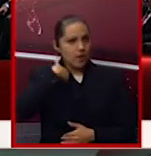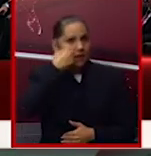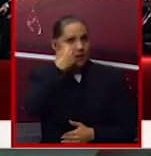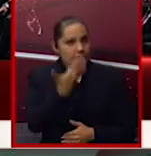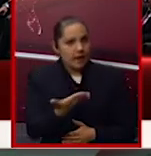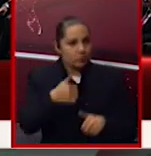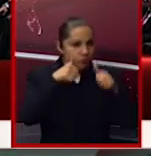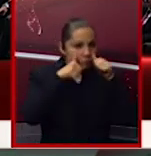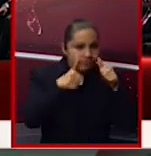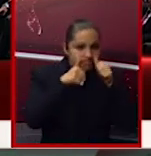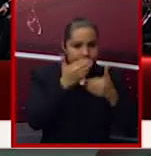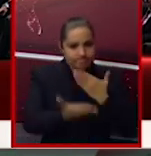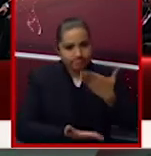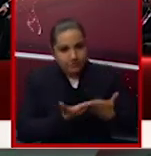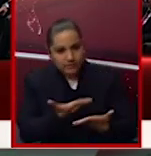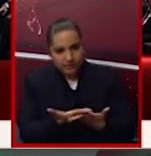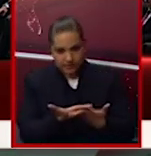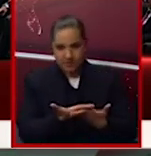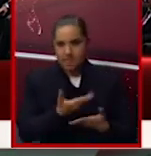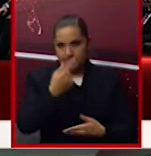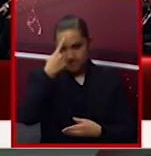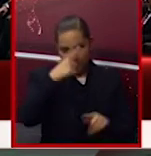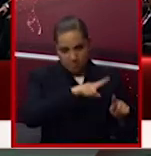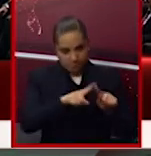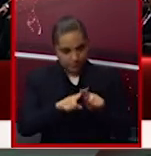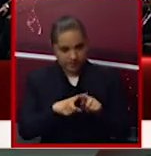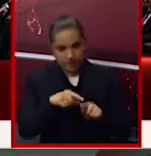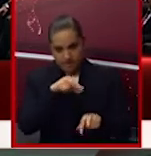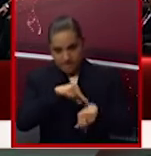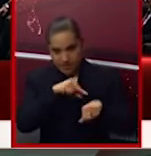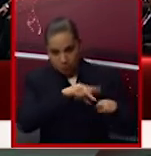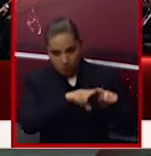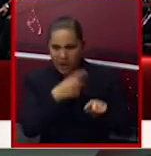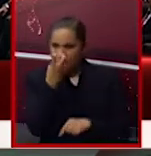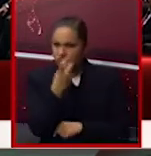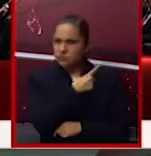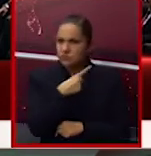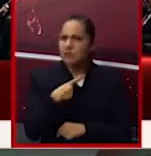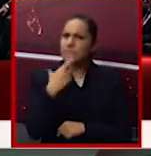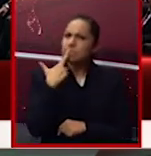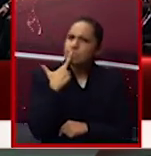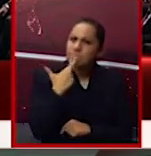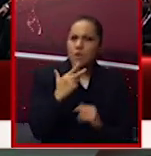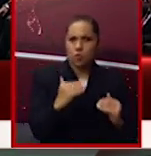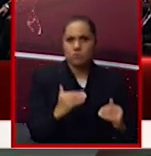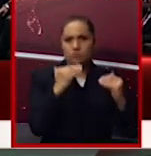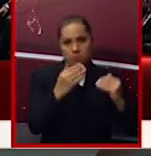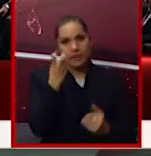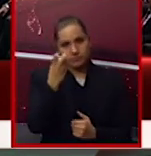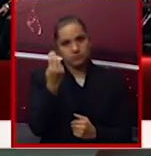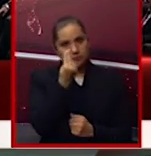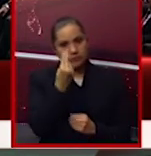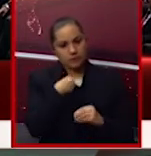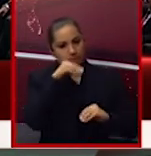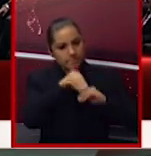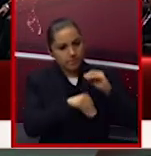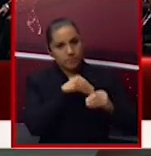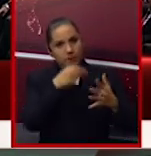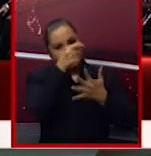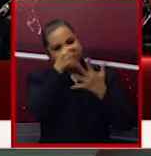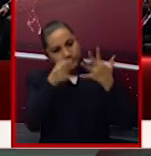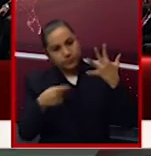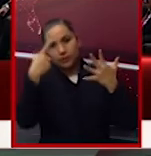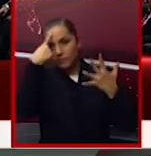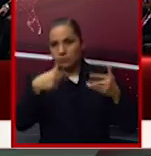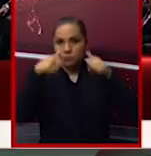nuestros servicios y para eso seguiremos proponiendo implementar indicadores de productividad de calidad de la